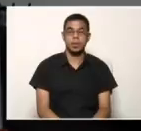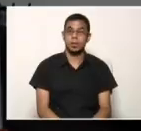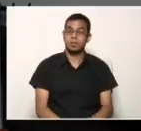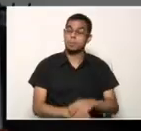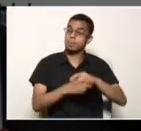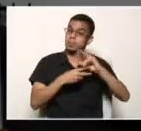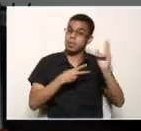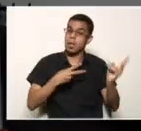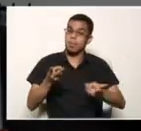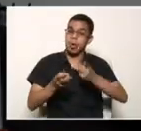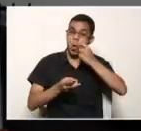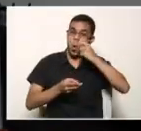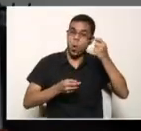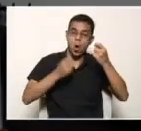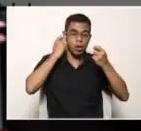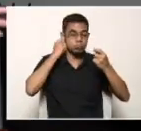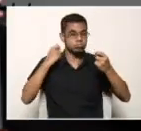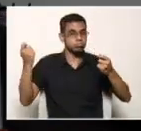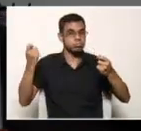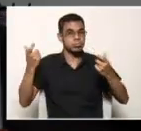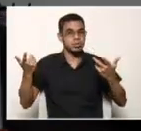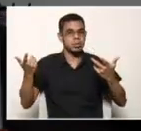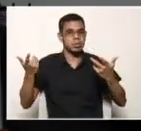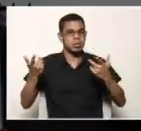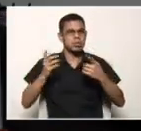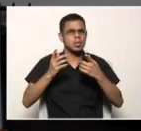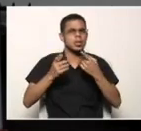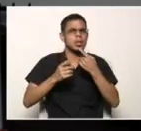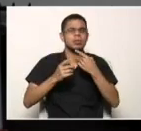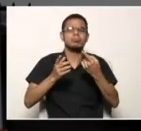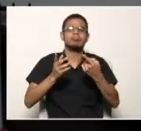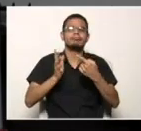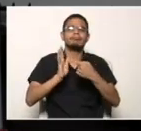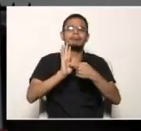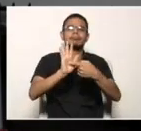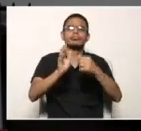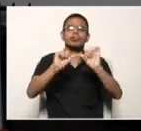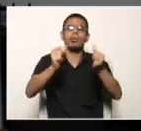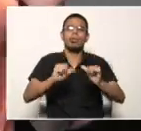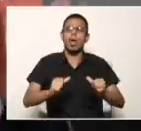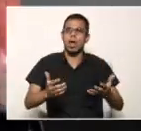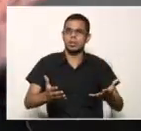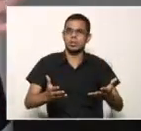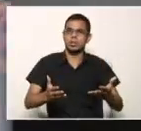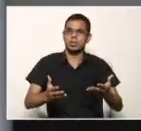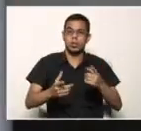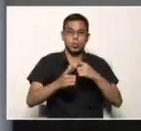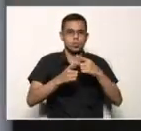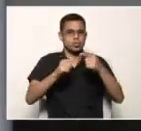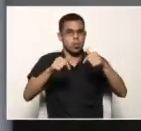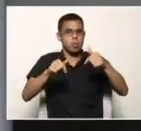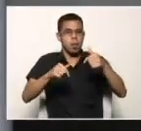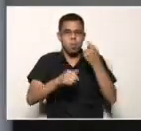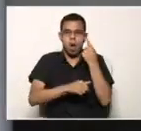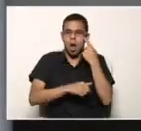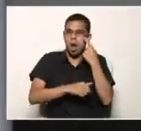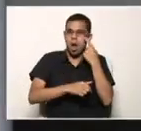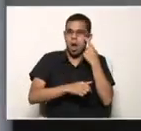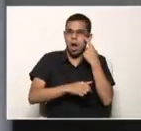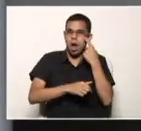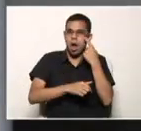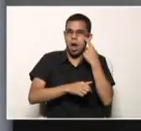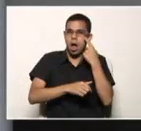Bienvenidos chicos y chicas a su sección favorita Expresarte. El día de hoy veremos una muestra del talento que tenemos en el